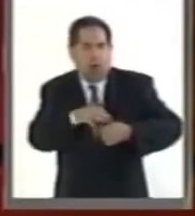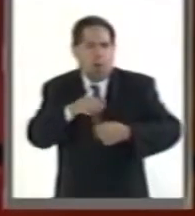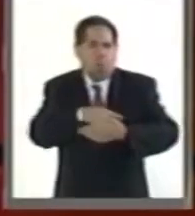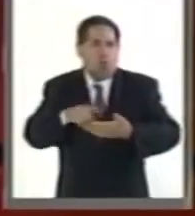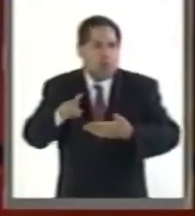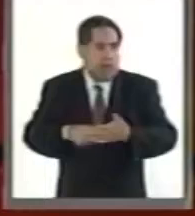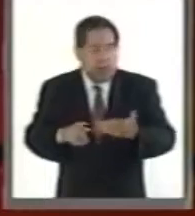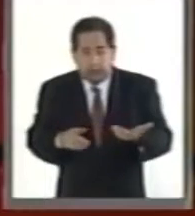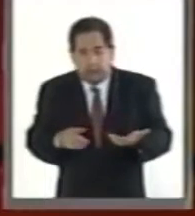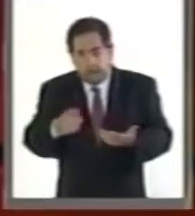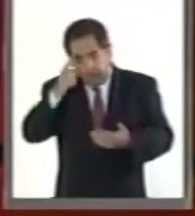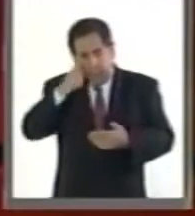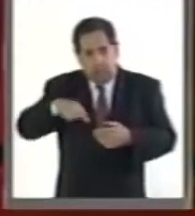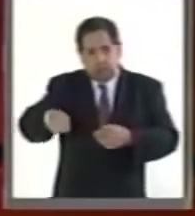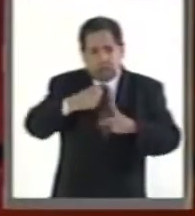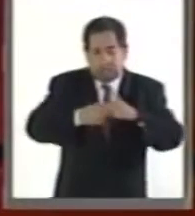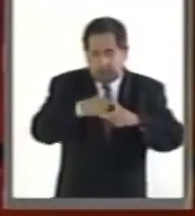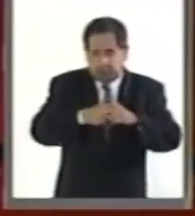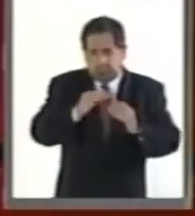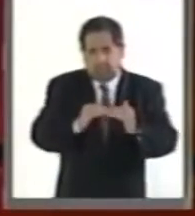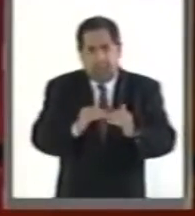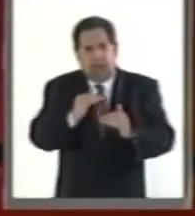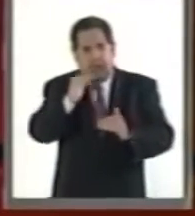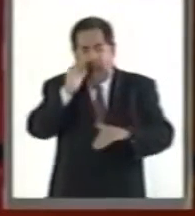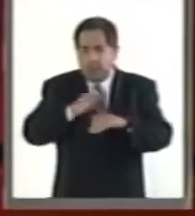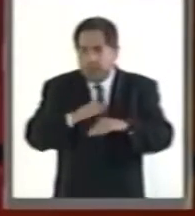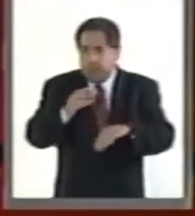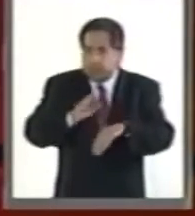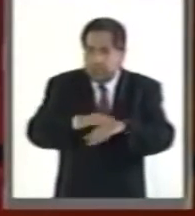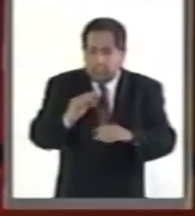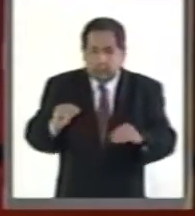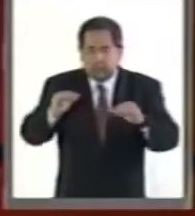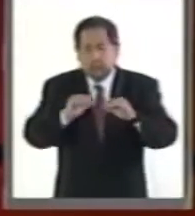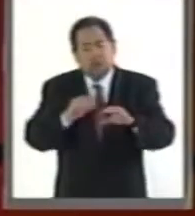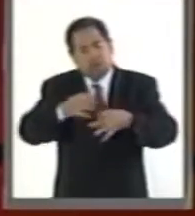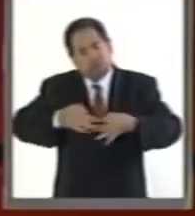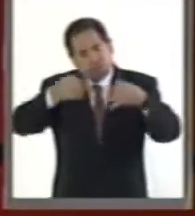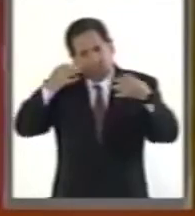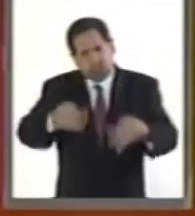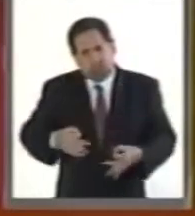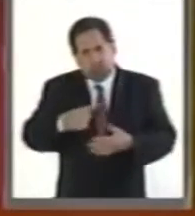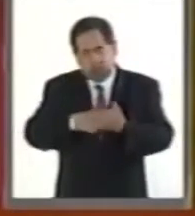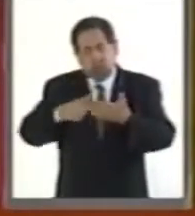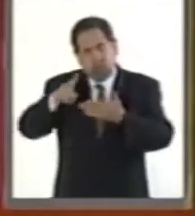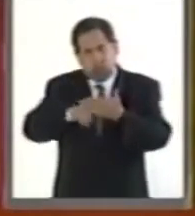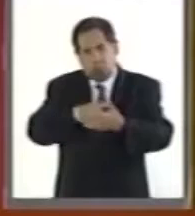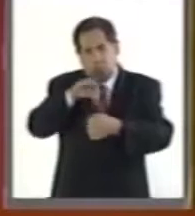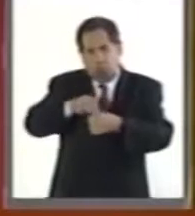que estos porcentajes abonen a su legitimidad.